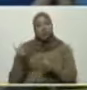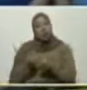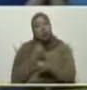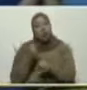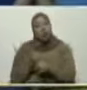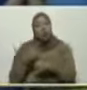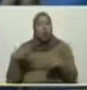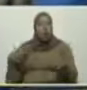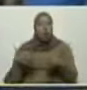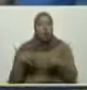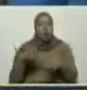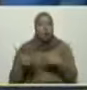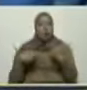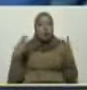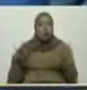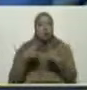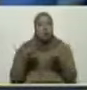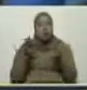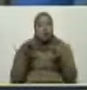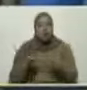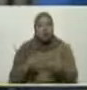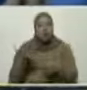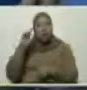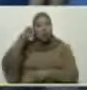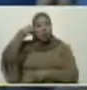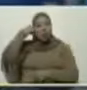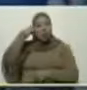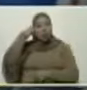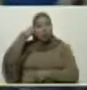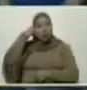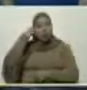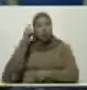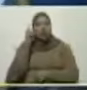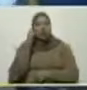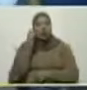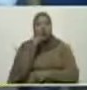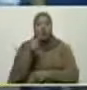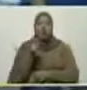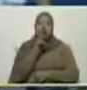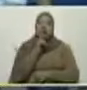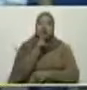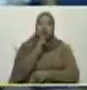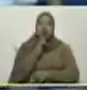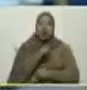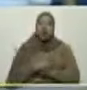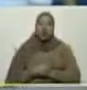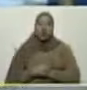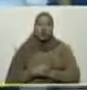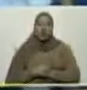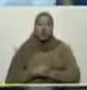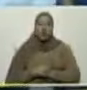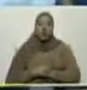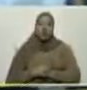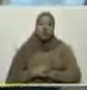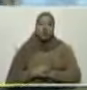equipo Victoria segura recuerdas de esos días duros favor